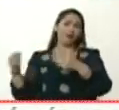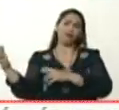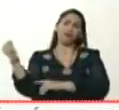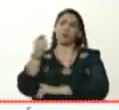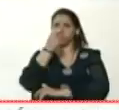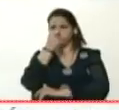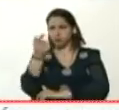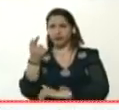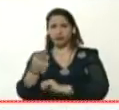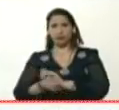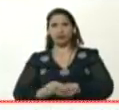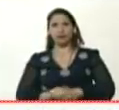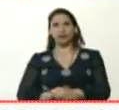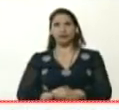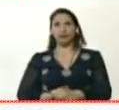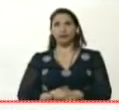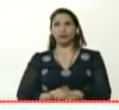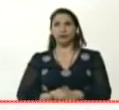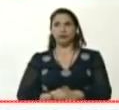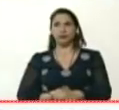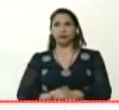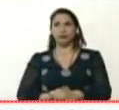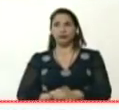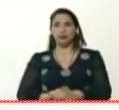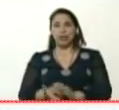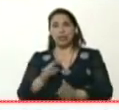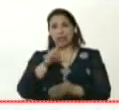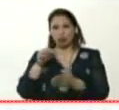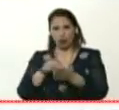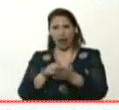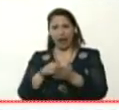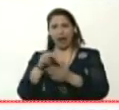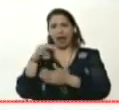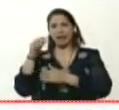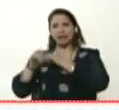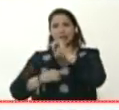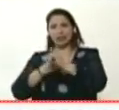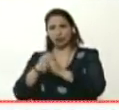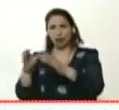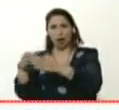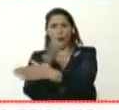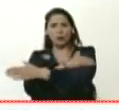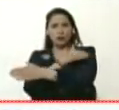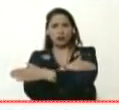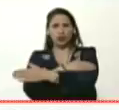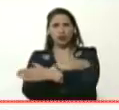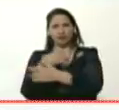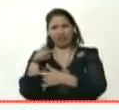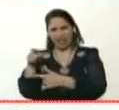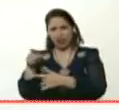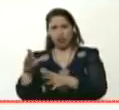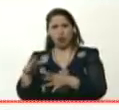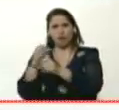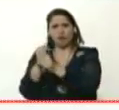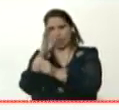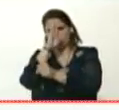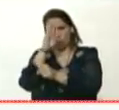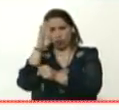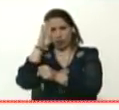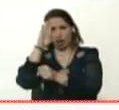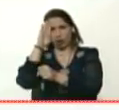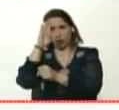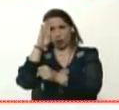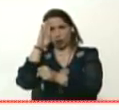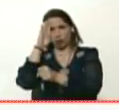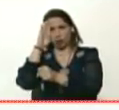qué tristeza esta derecha, nacional e internacional, que crean que Diosdado Cabello es su esperanza.